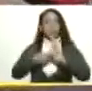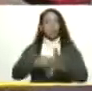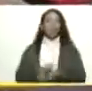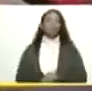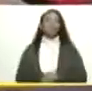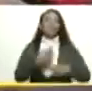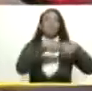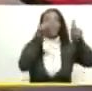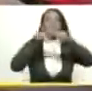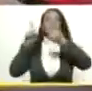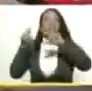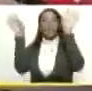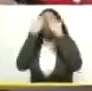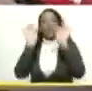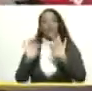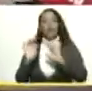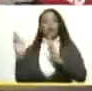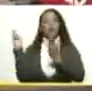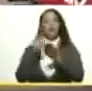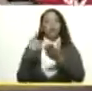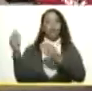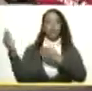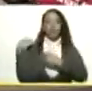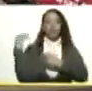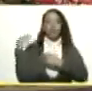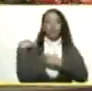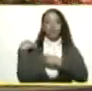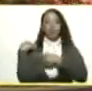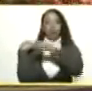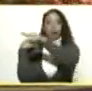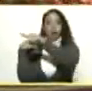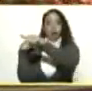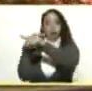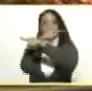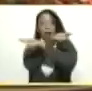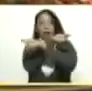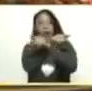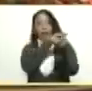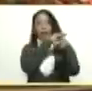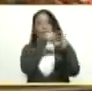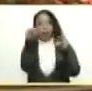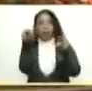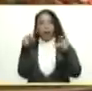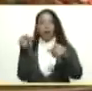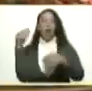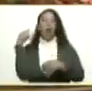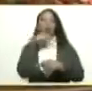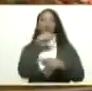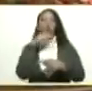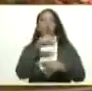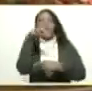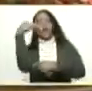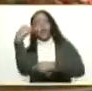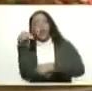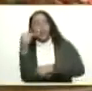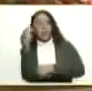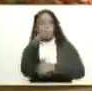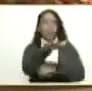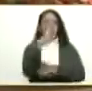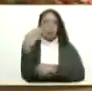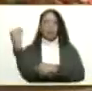Diversas fuentes que fueron llegando por allá, por el mes de octubre, noviembre,